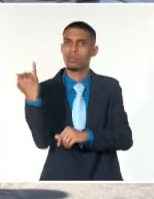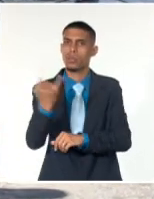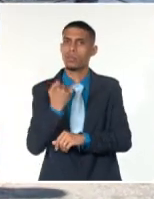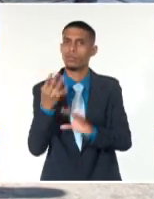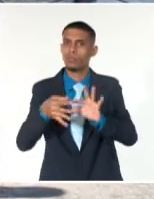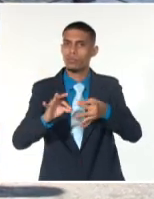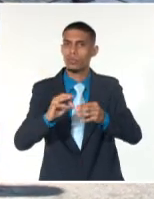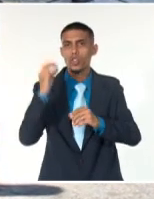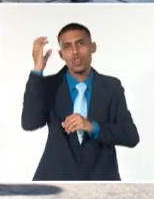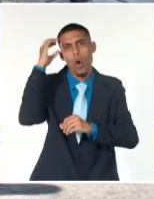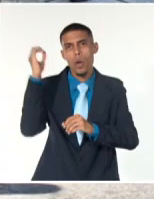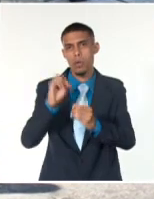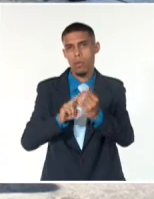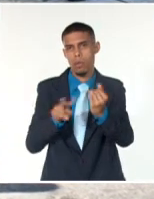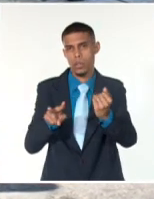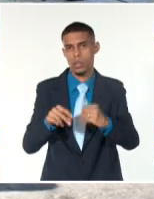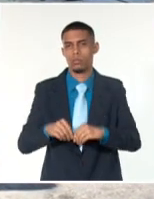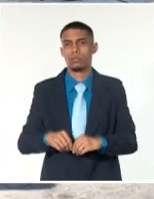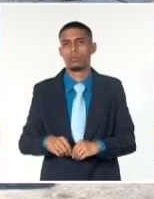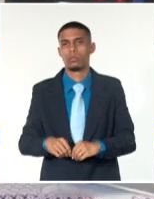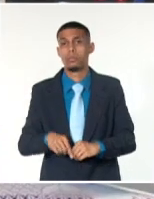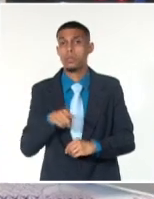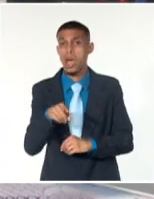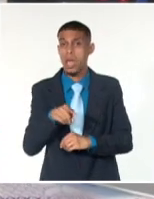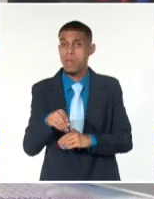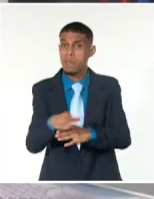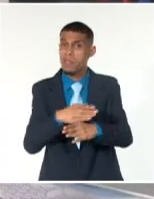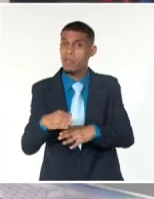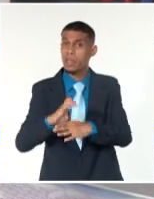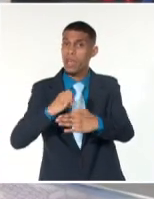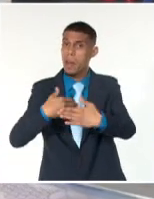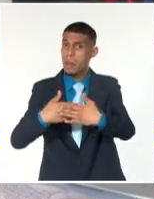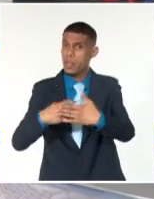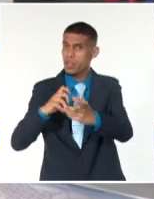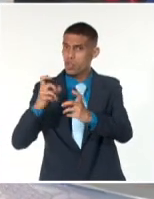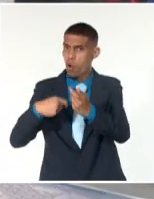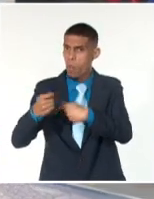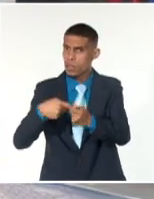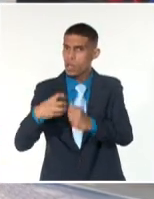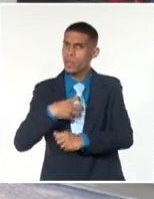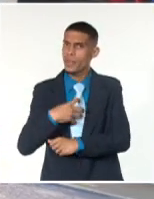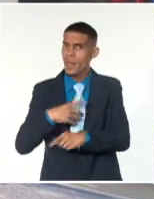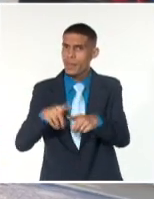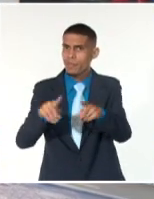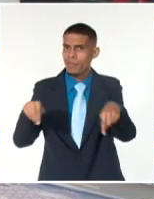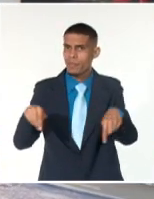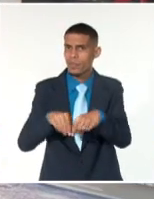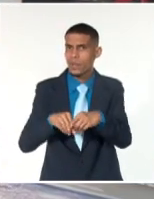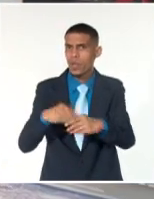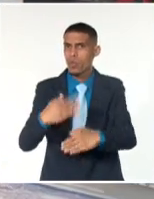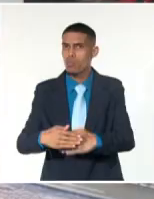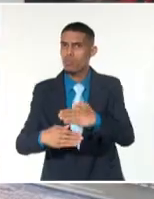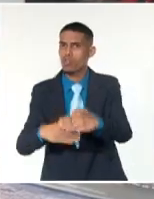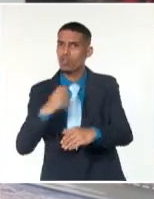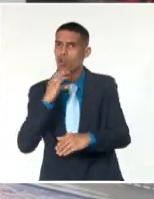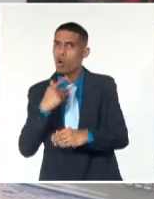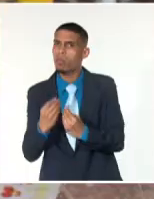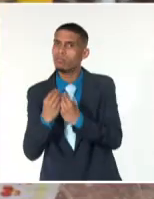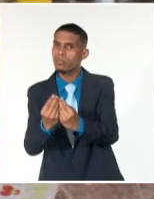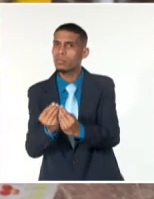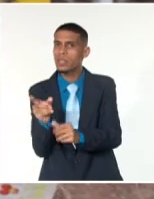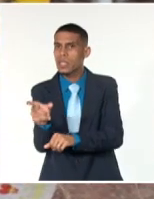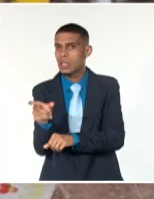gobierno provincial a propósito ambas empresas comerciales cuentan con un espacio para realizar procesos como la entrega de tarjetas